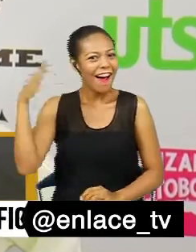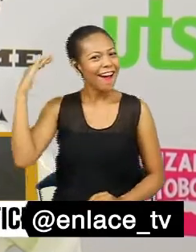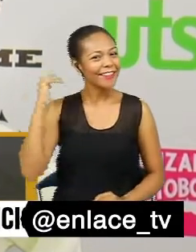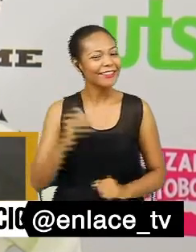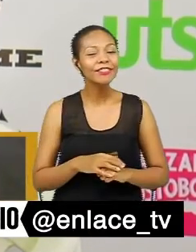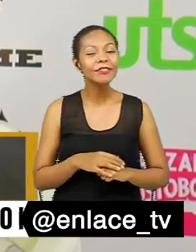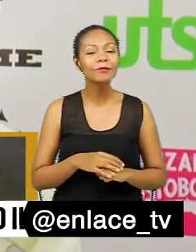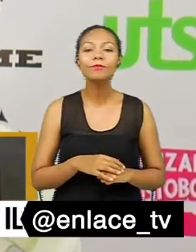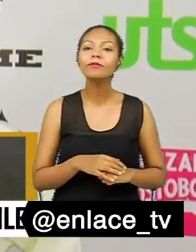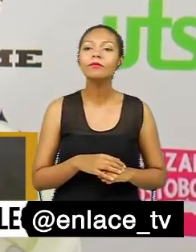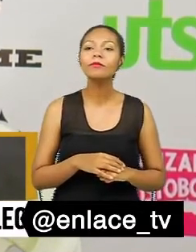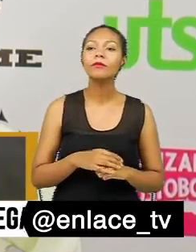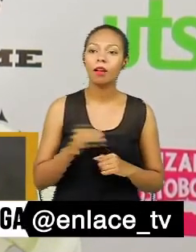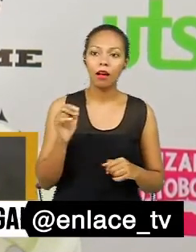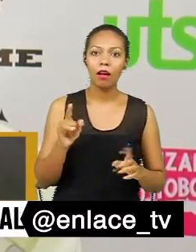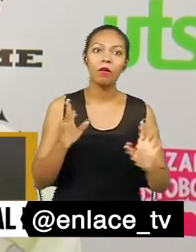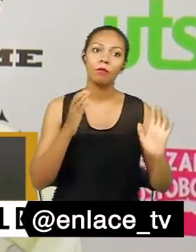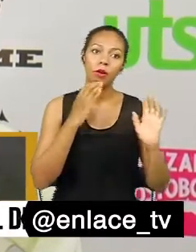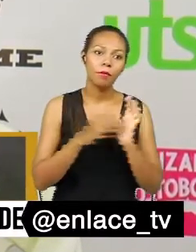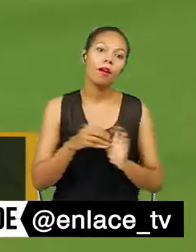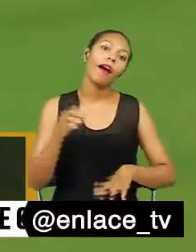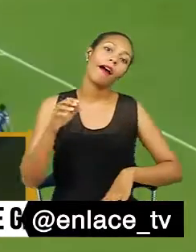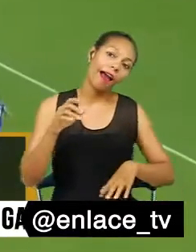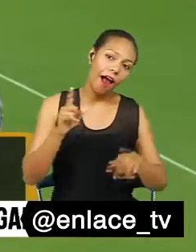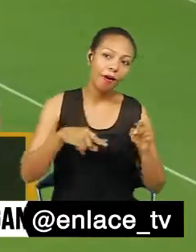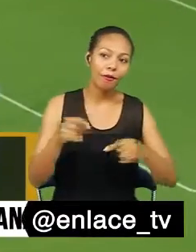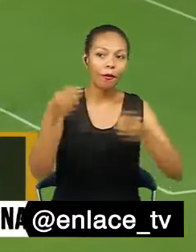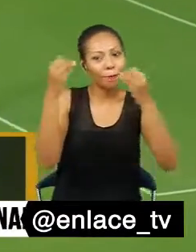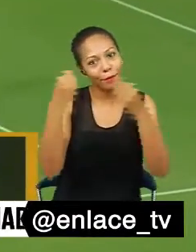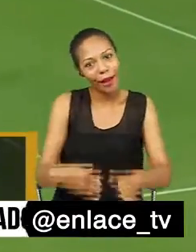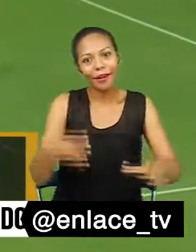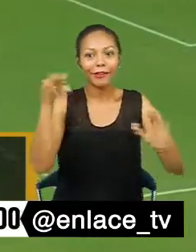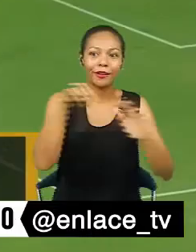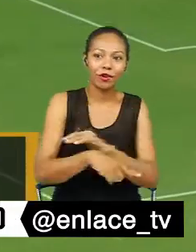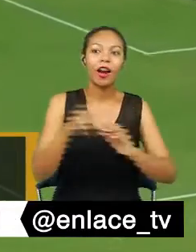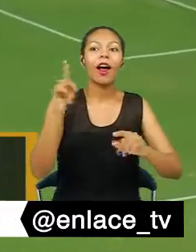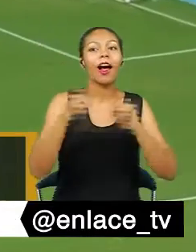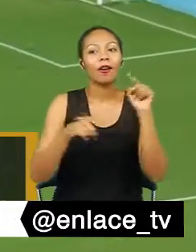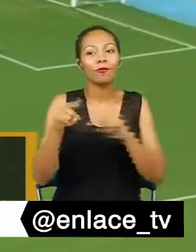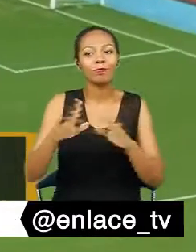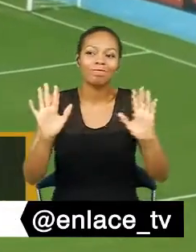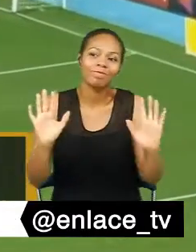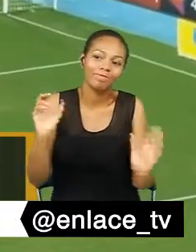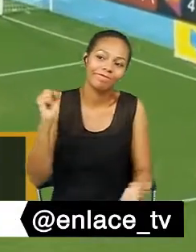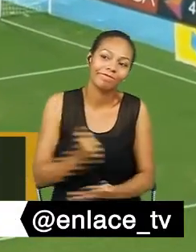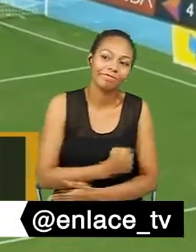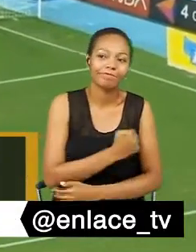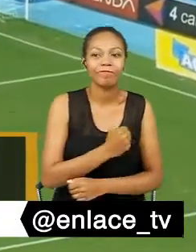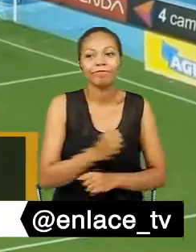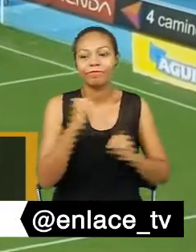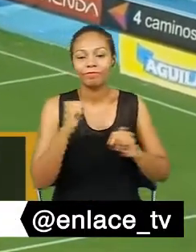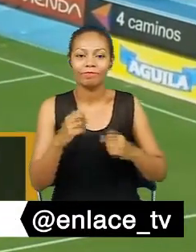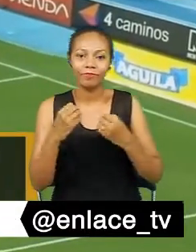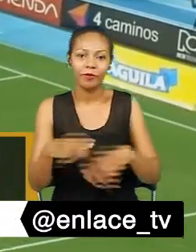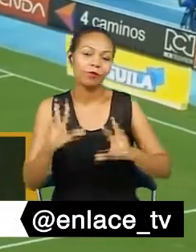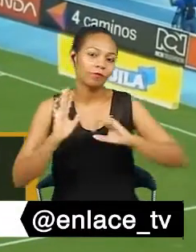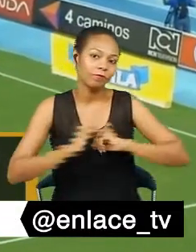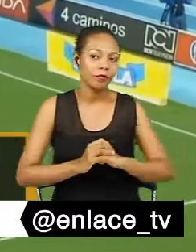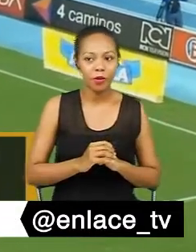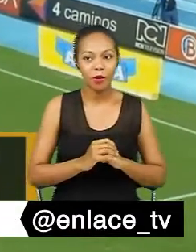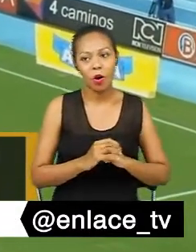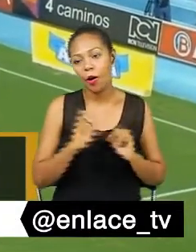de que se malograron oportunidades de gol, que no se tuvo la posibilidad para ganar el juego de una manera